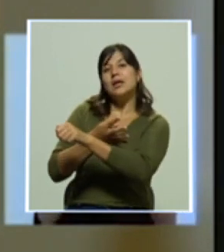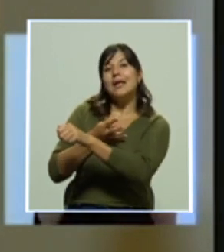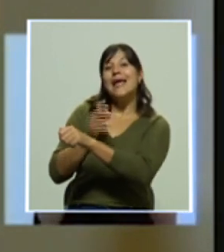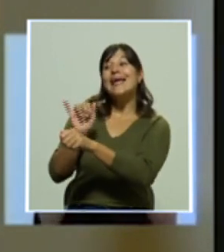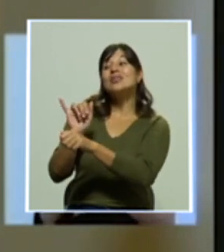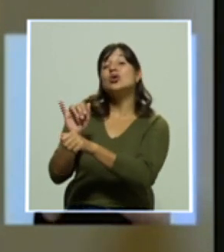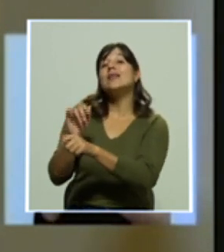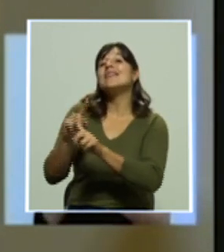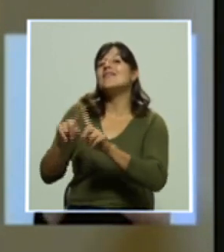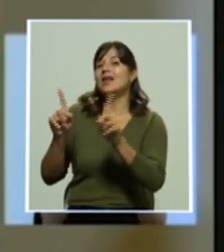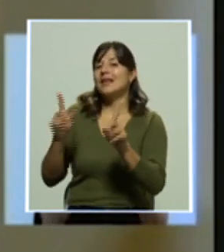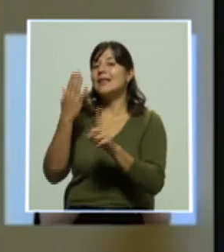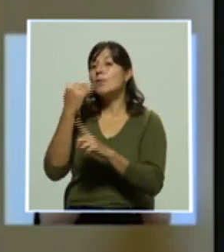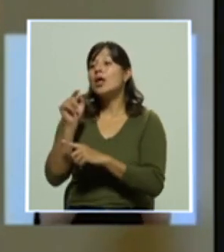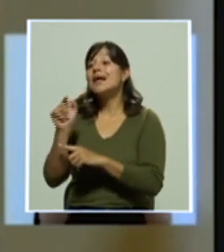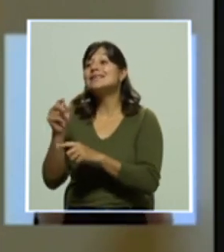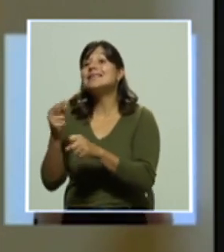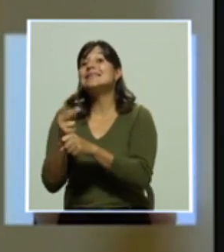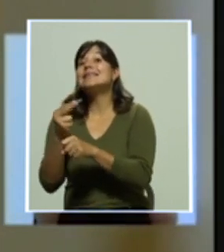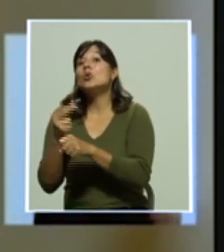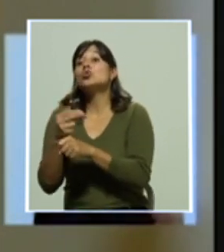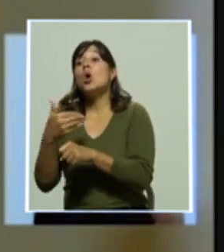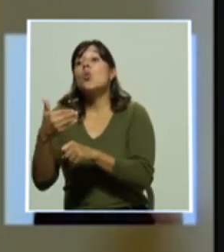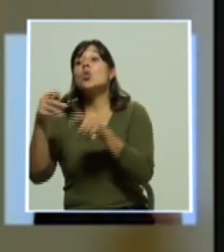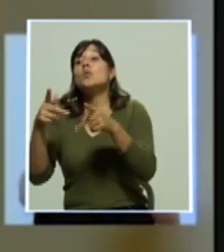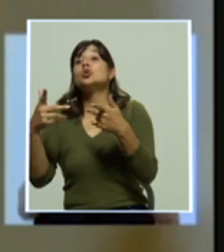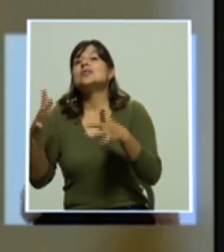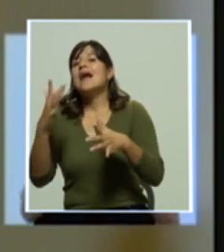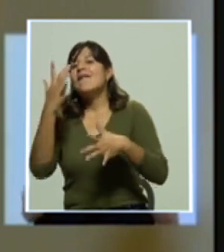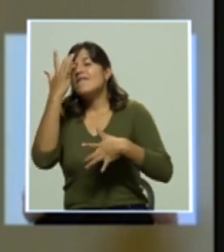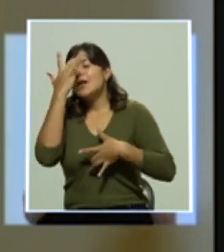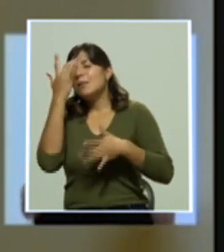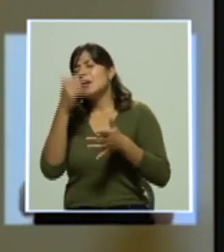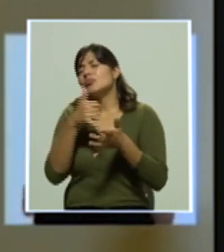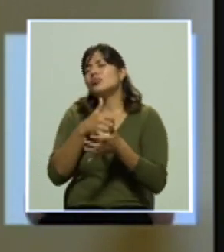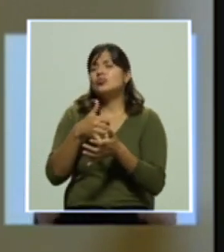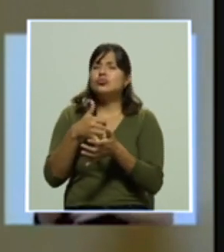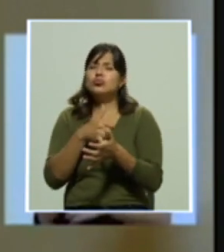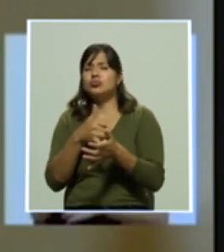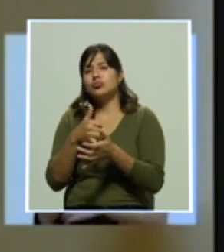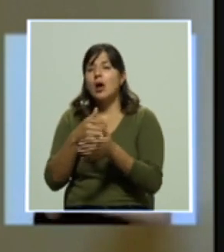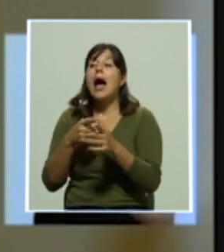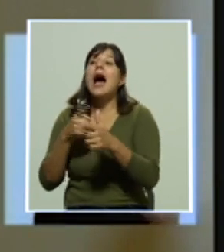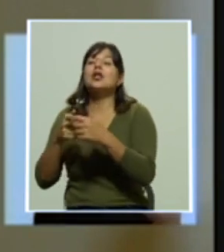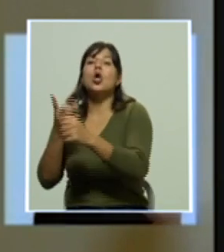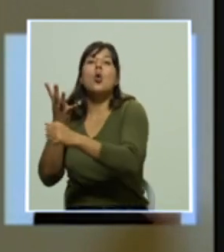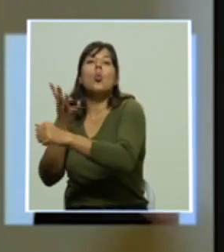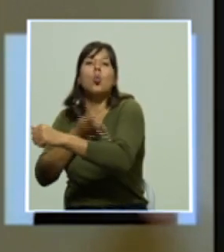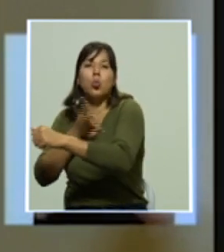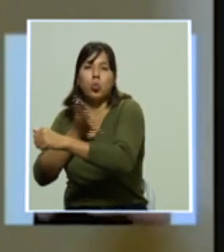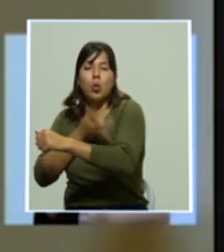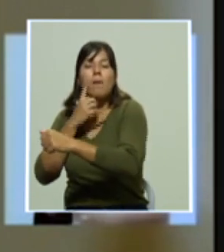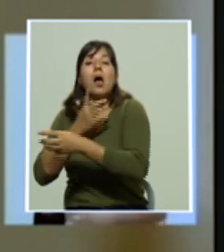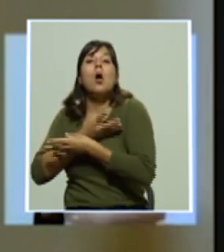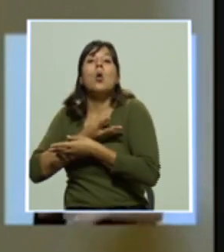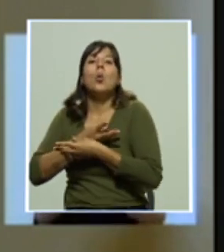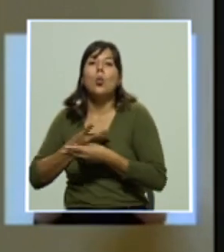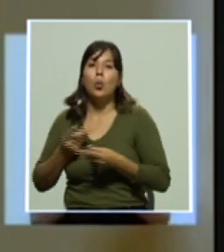ocurrió y ya la persona se perfila hacia un cuadro grave, entonces se le administra el suero